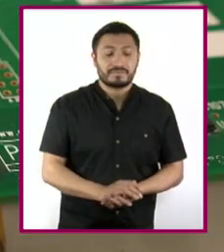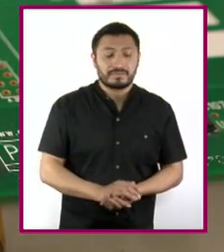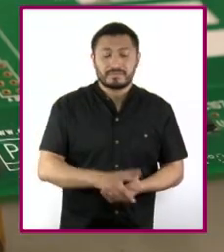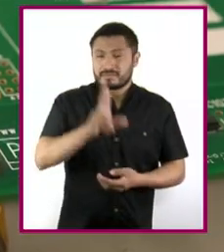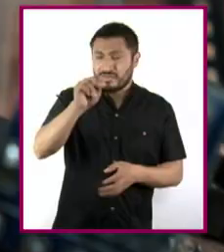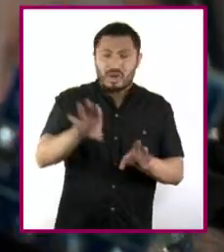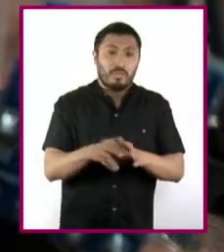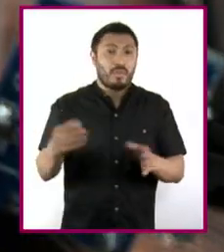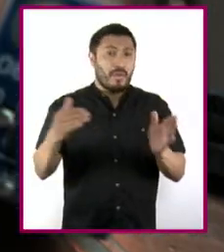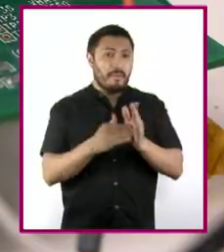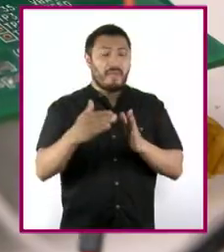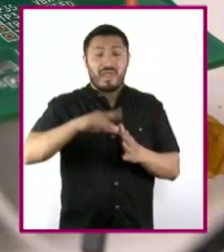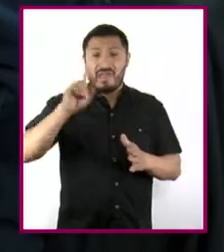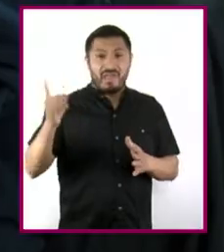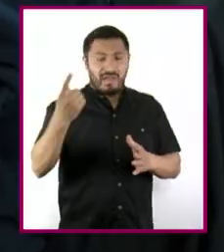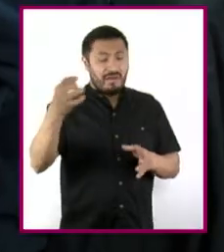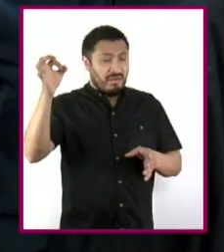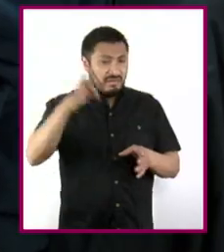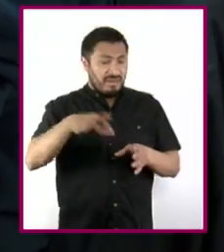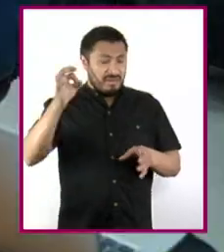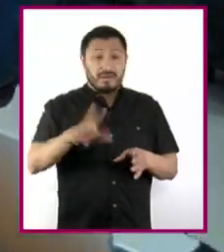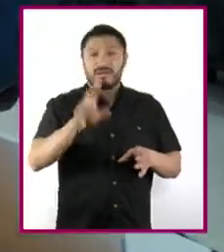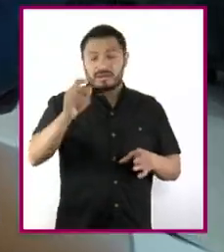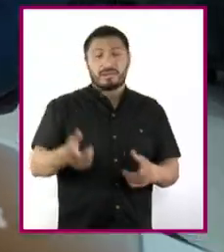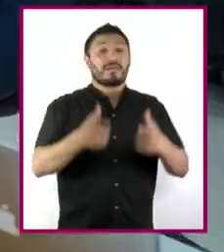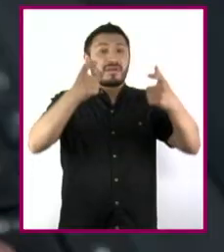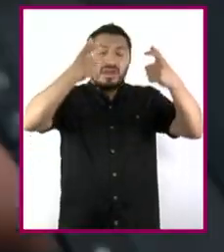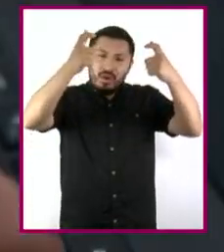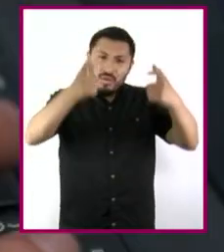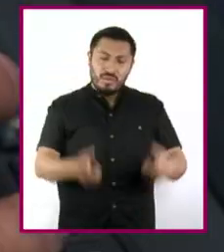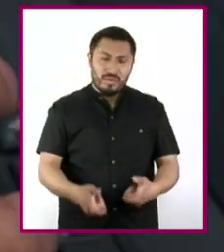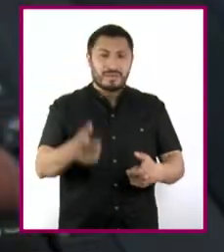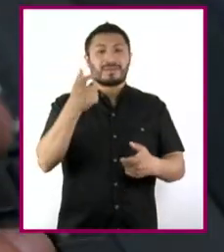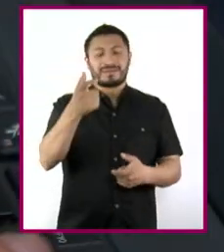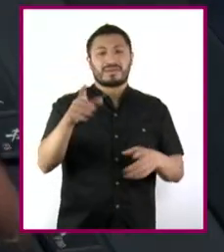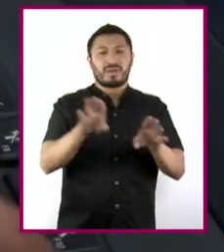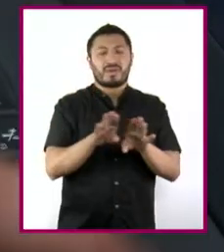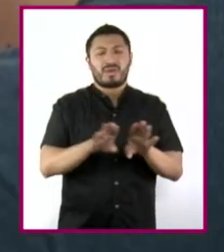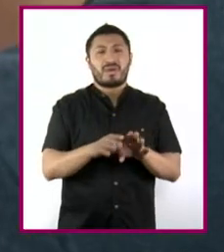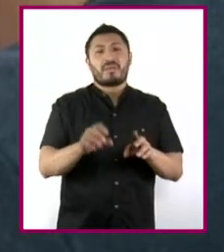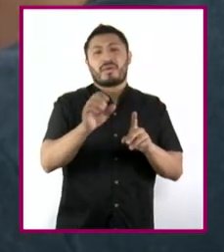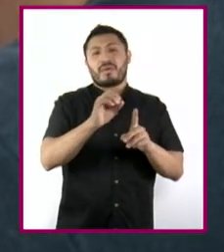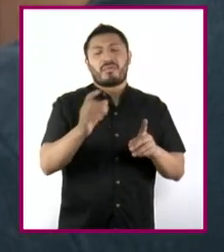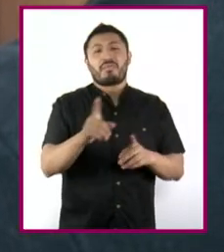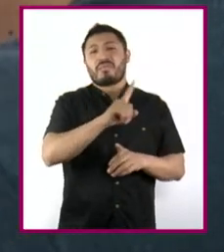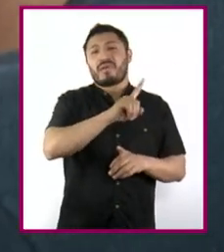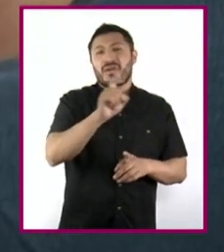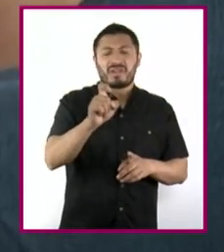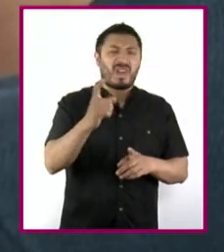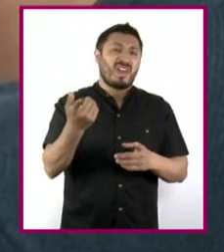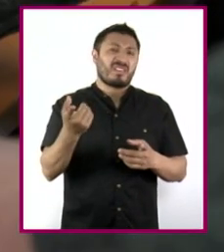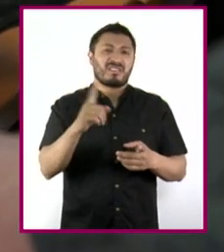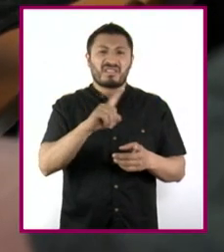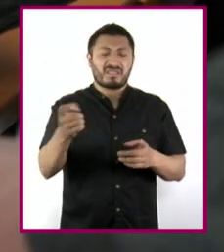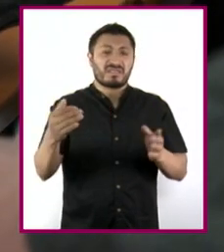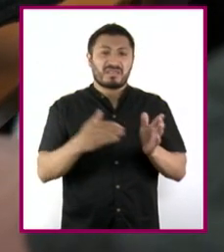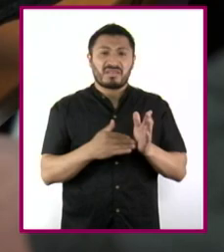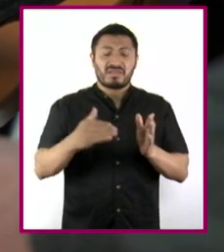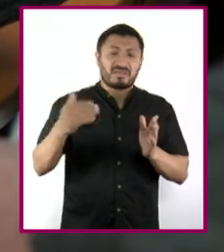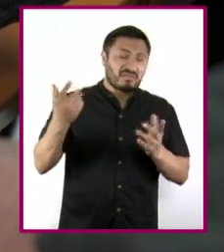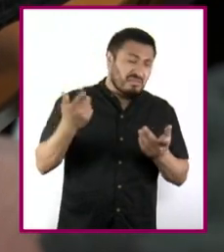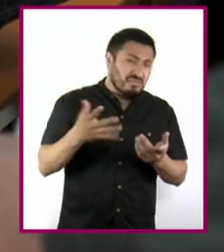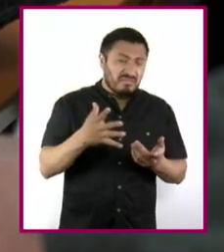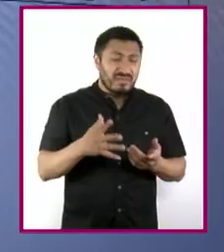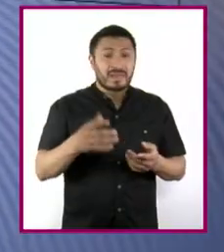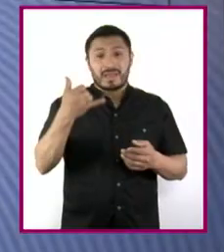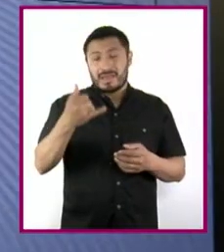de invertir millones de dólares, los costos de desarrollo de un CubeSat están en el orden de los cientos de miles, y en vez de varios años